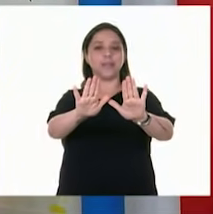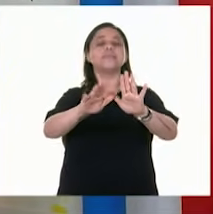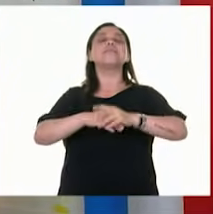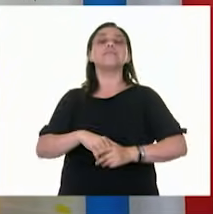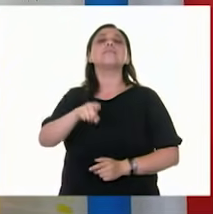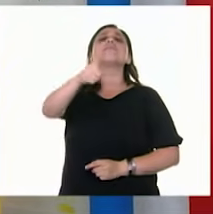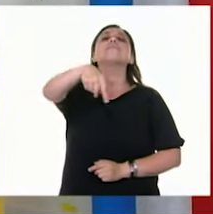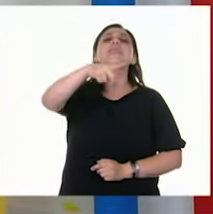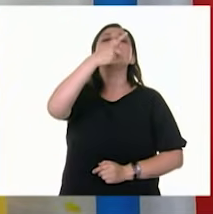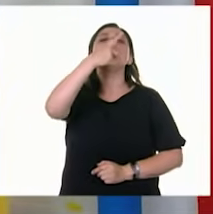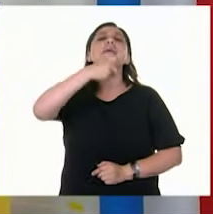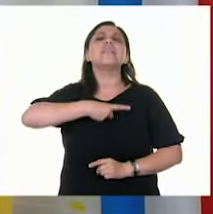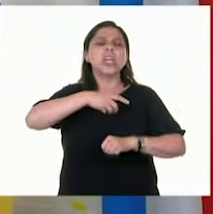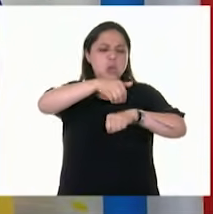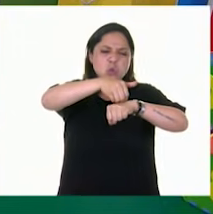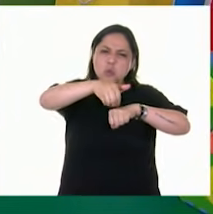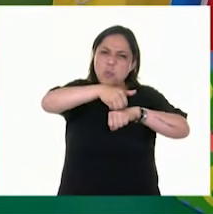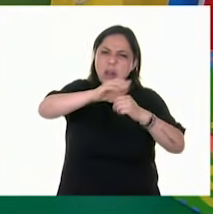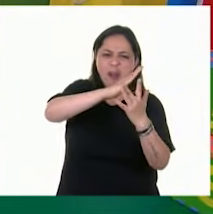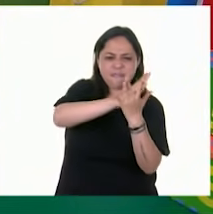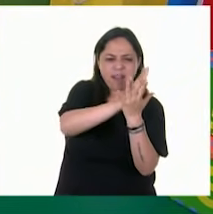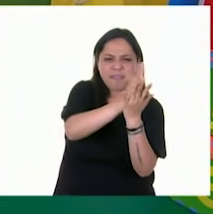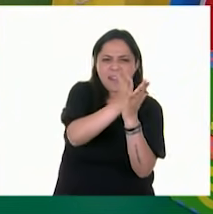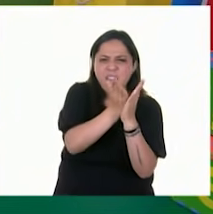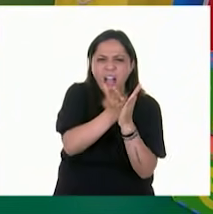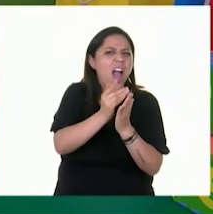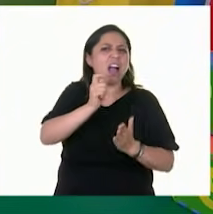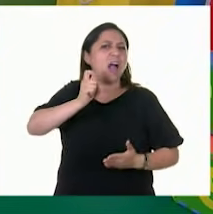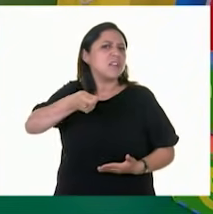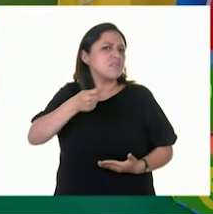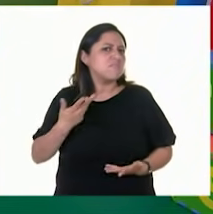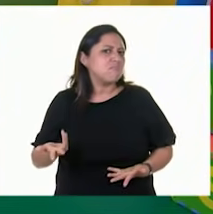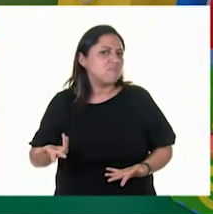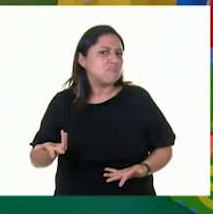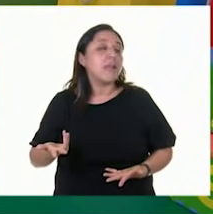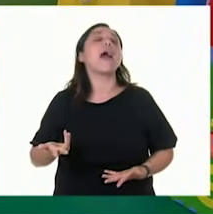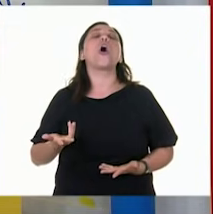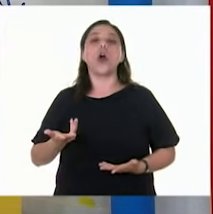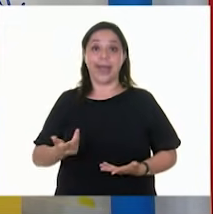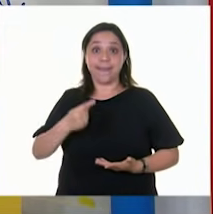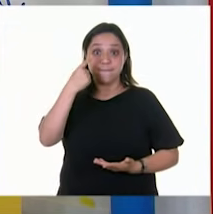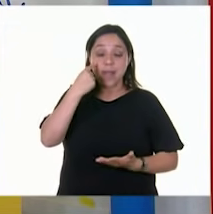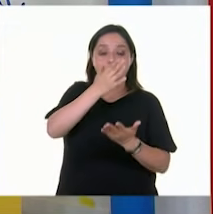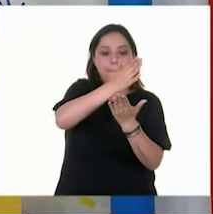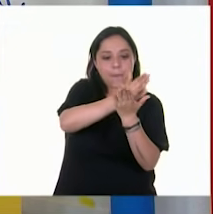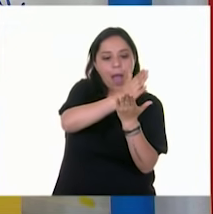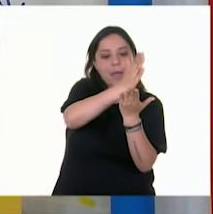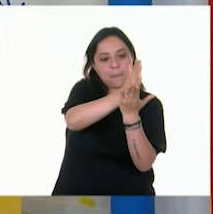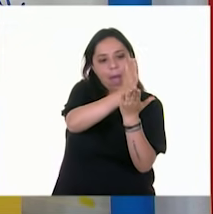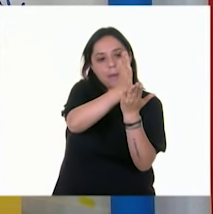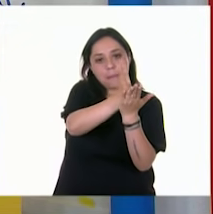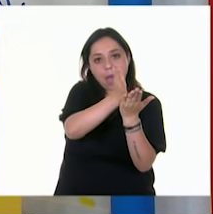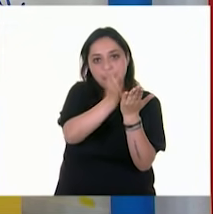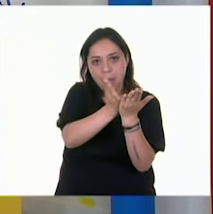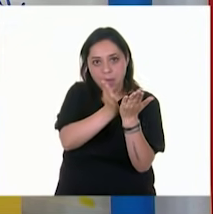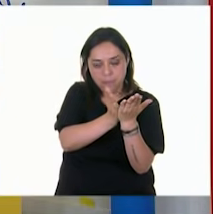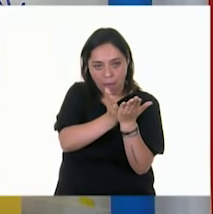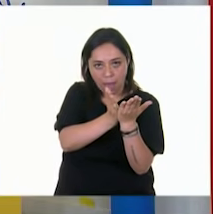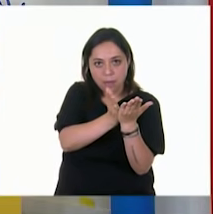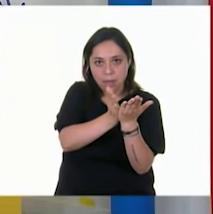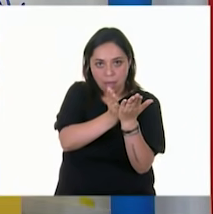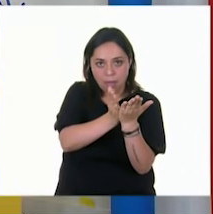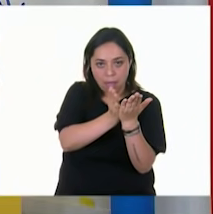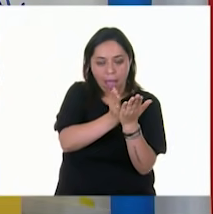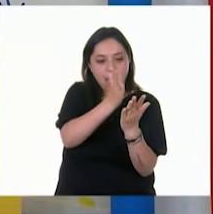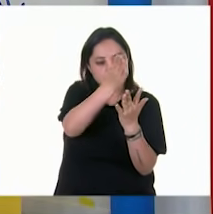podría decir qué es una fracción? A ver. A ver, a ver. Ah, muy bien. Es cuando partimos algo en partes iguales. Ok, podría ser. Partimos, ajá.